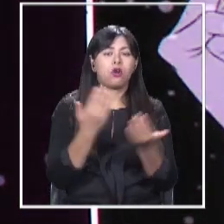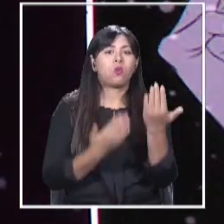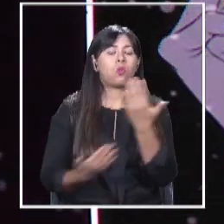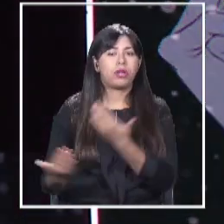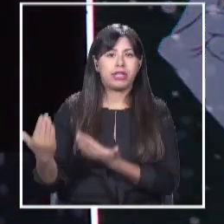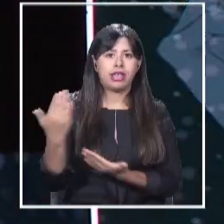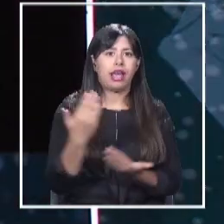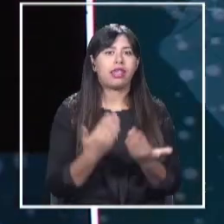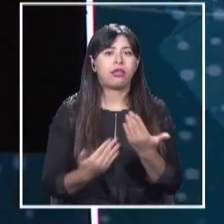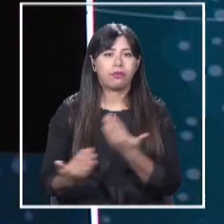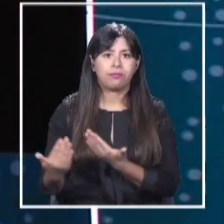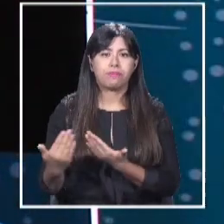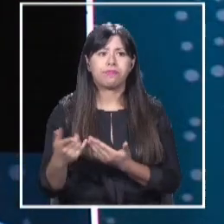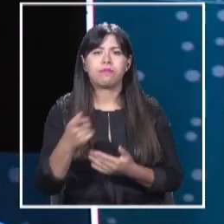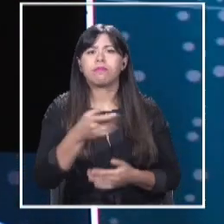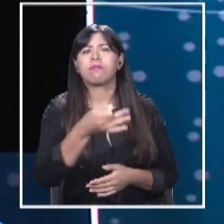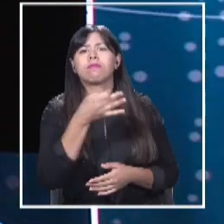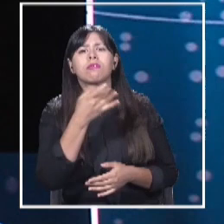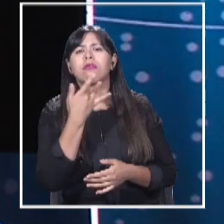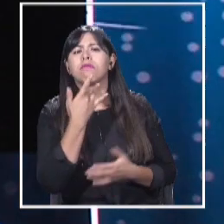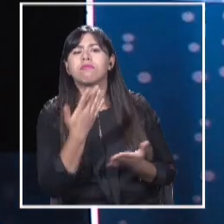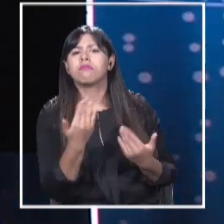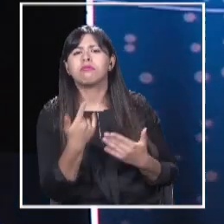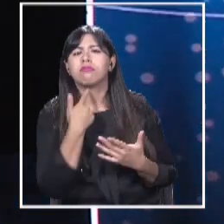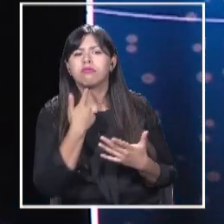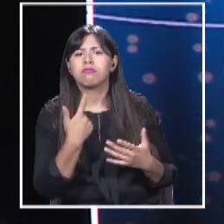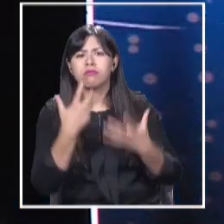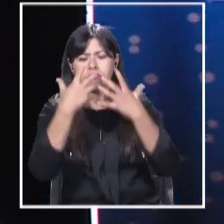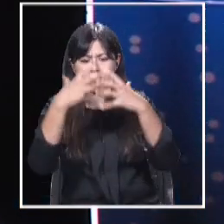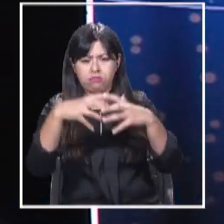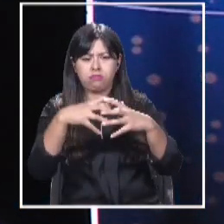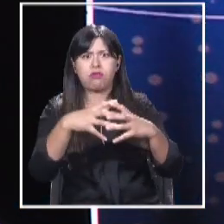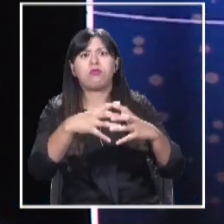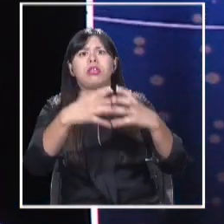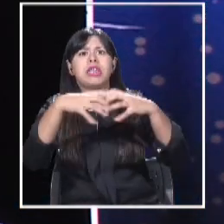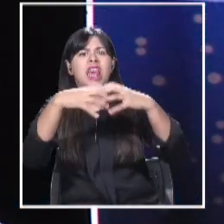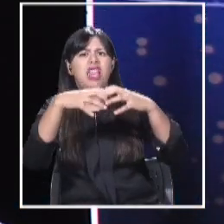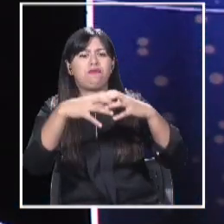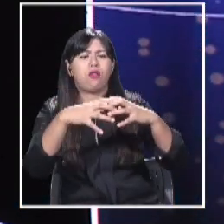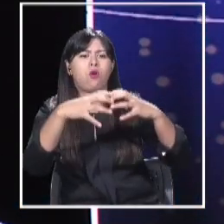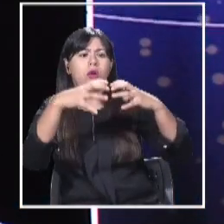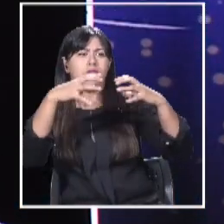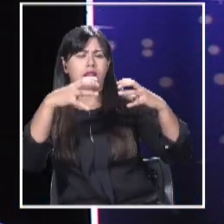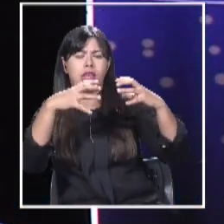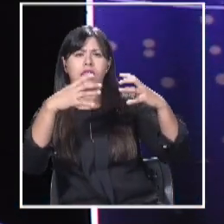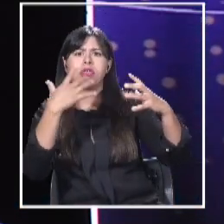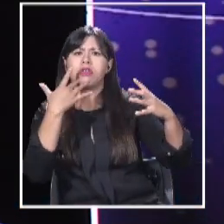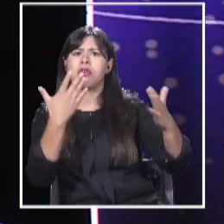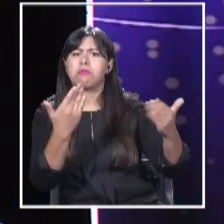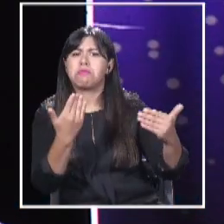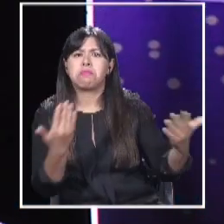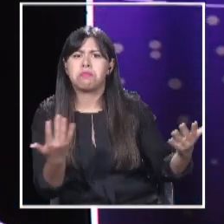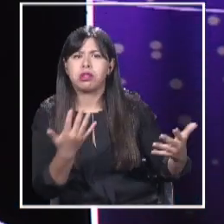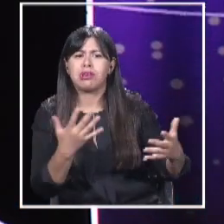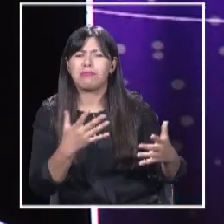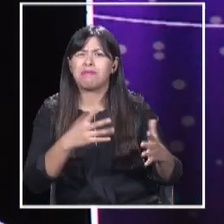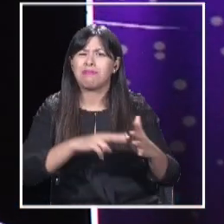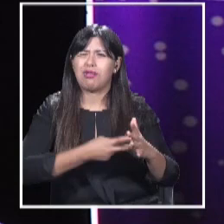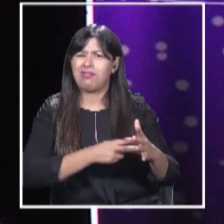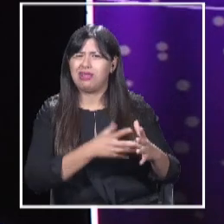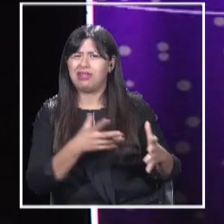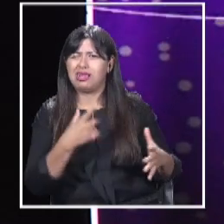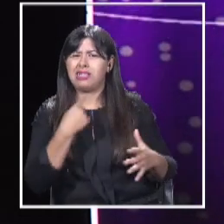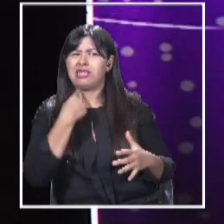cuidado. Y alguien diría, ¿para qué queremos entonces un cerebro tan grande? ¿No es una exageración? ¿No nos está dando muchísimos problemas